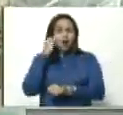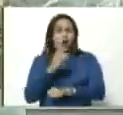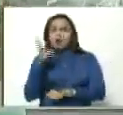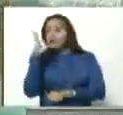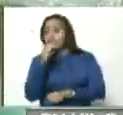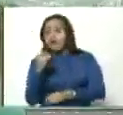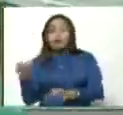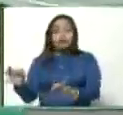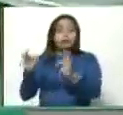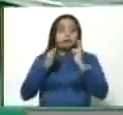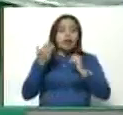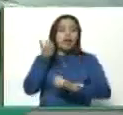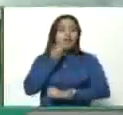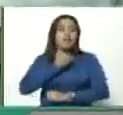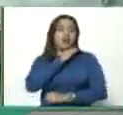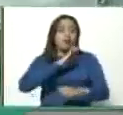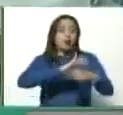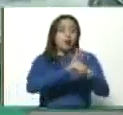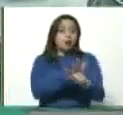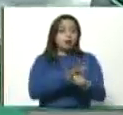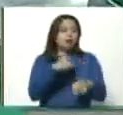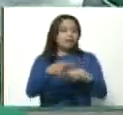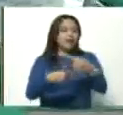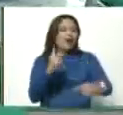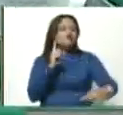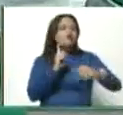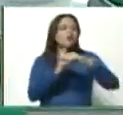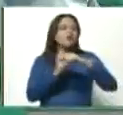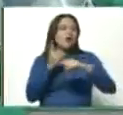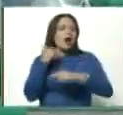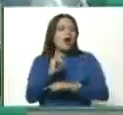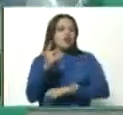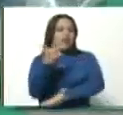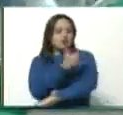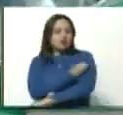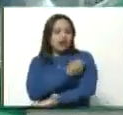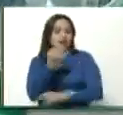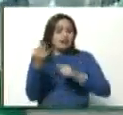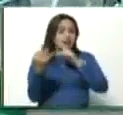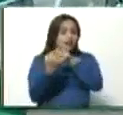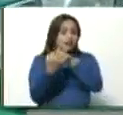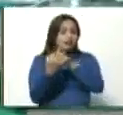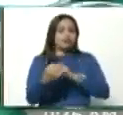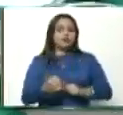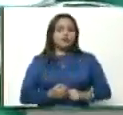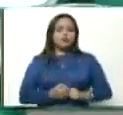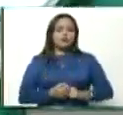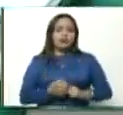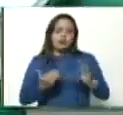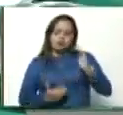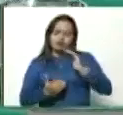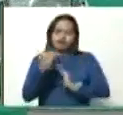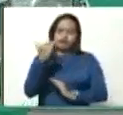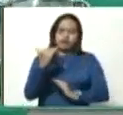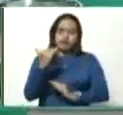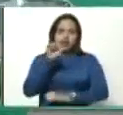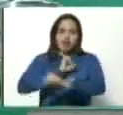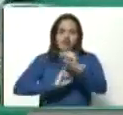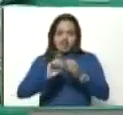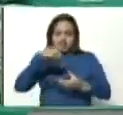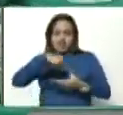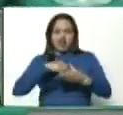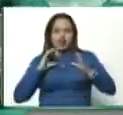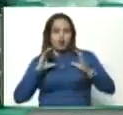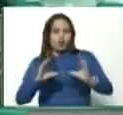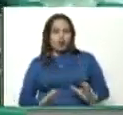COVID. Y tiene que ver con el impacto que produce esa vacunación de refuerzo en la elevación de los títulos de anticuerpos de